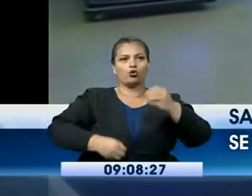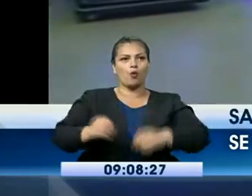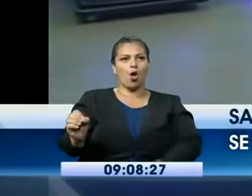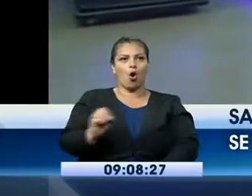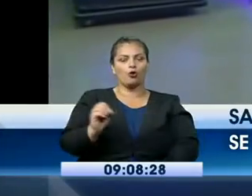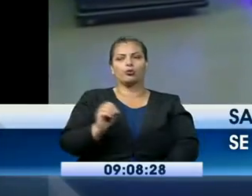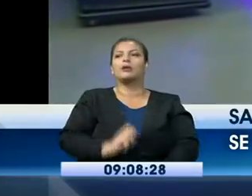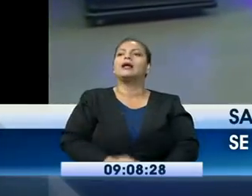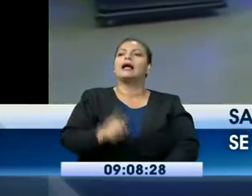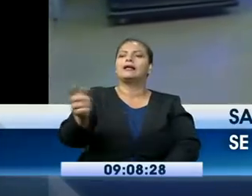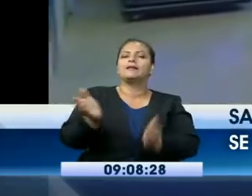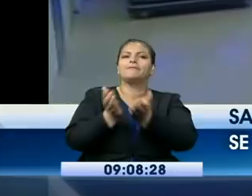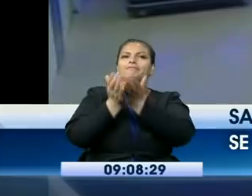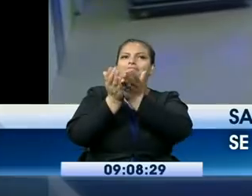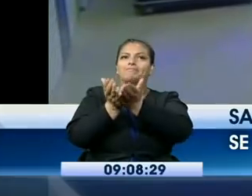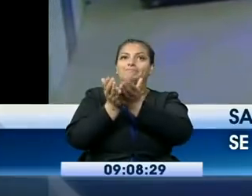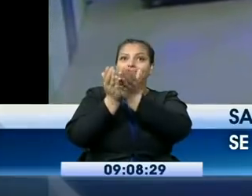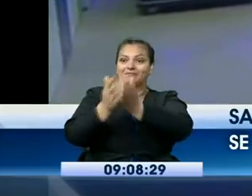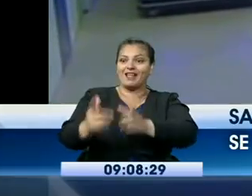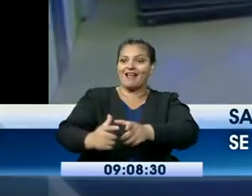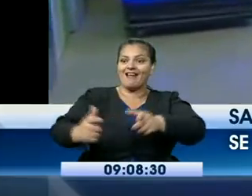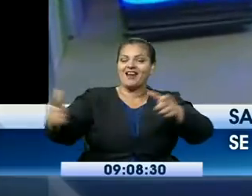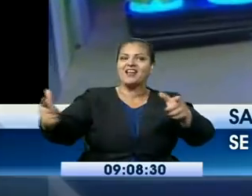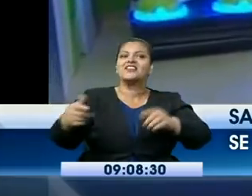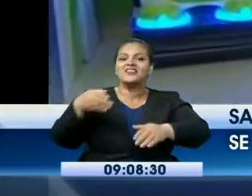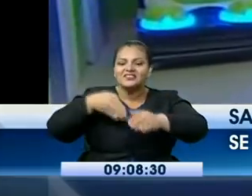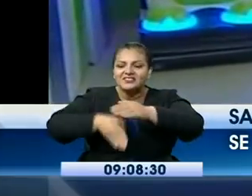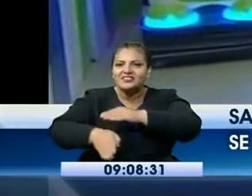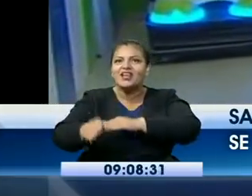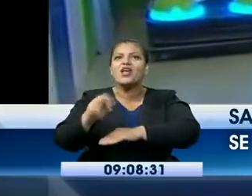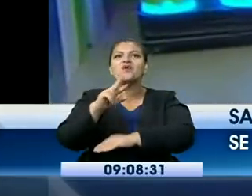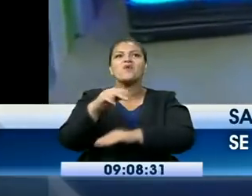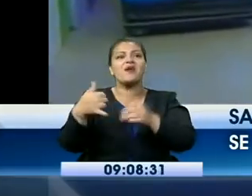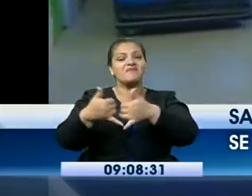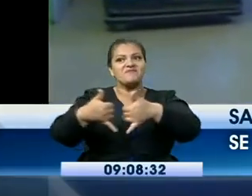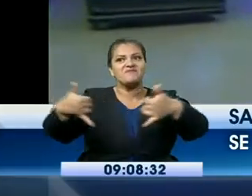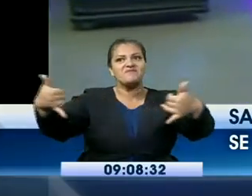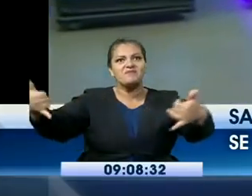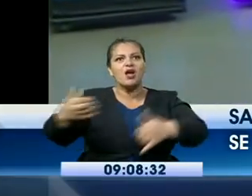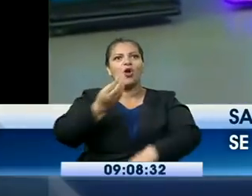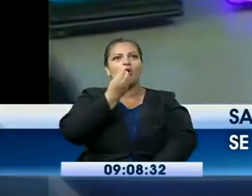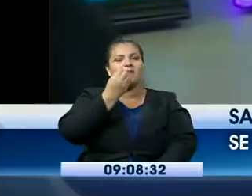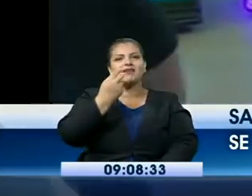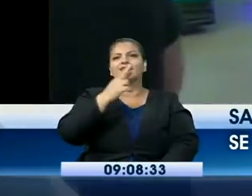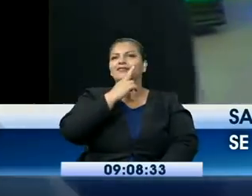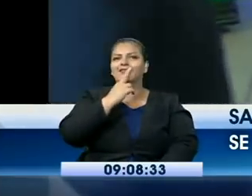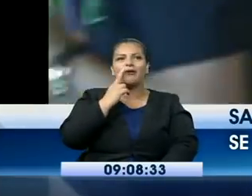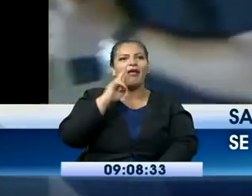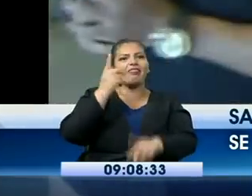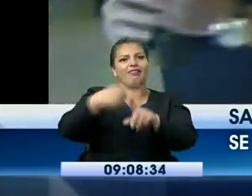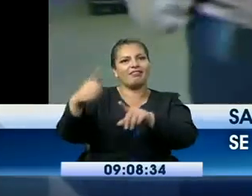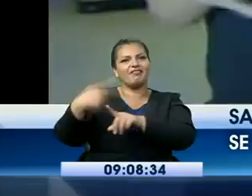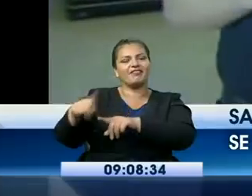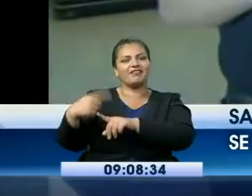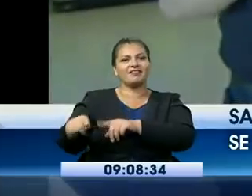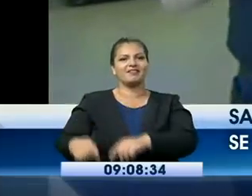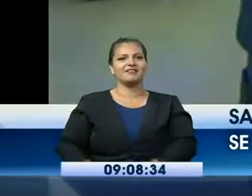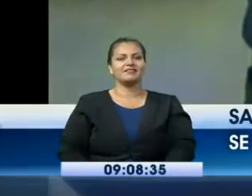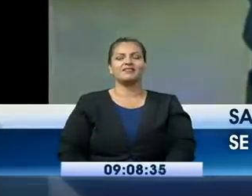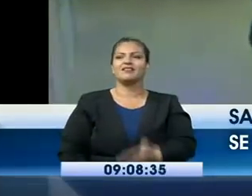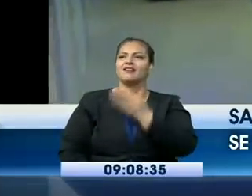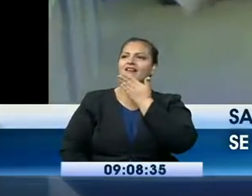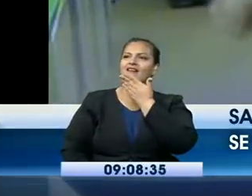variada gastronomía de todas las partes del ecuador maría luisa barrios vocera de la fundación malecón 2000 ya conocer